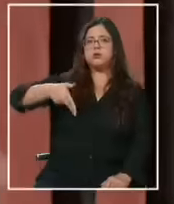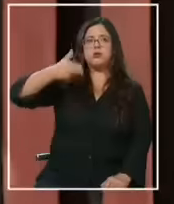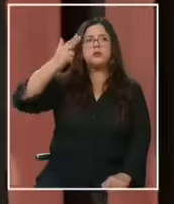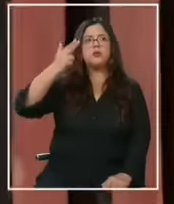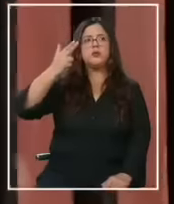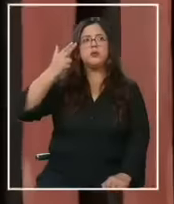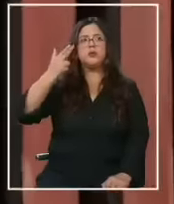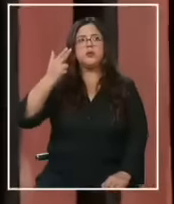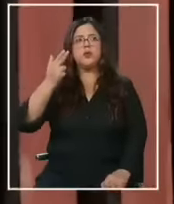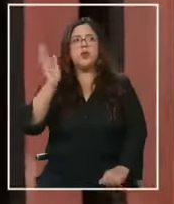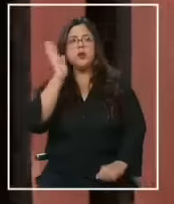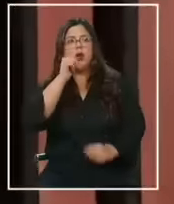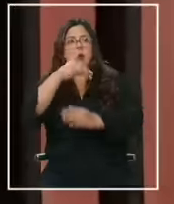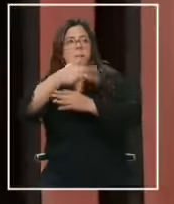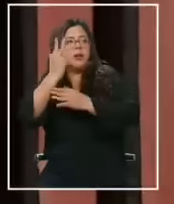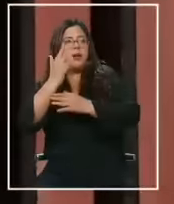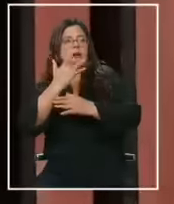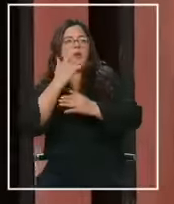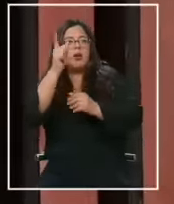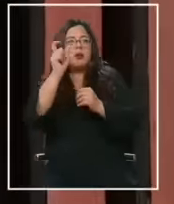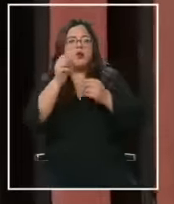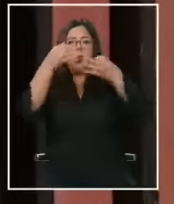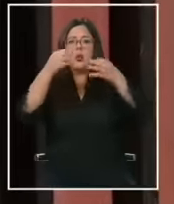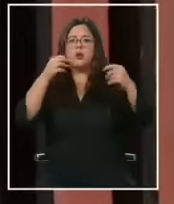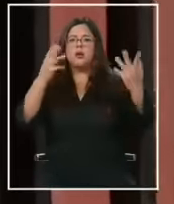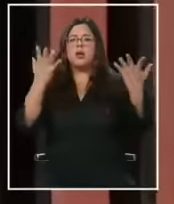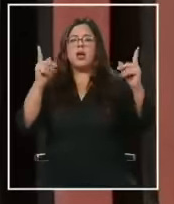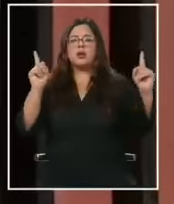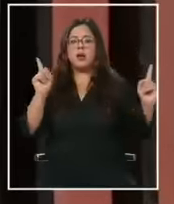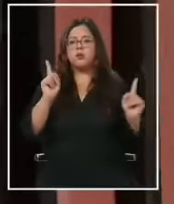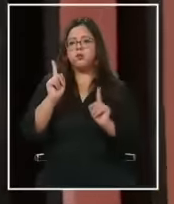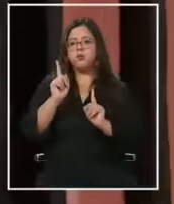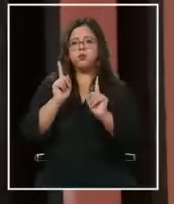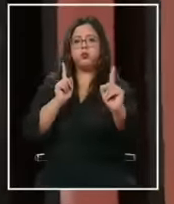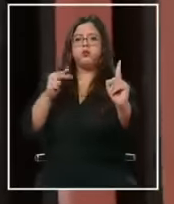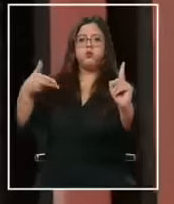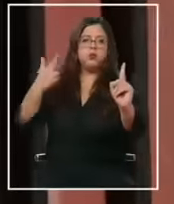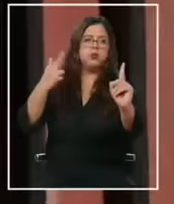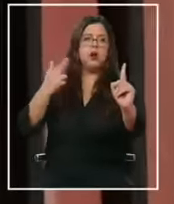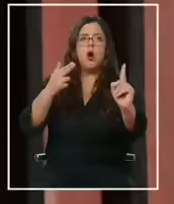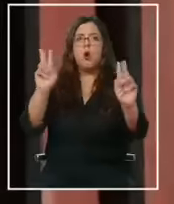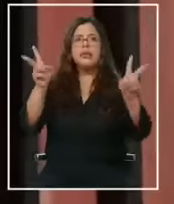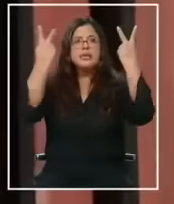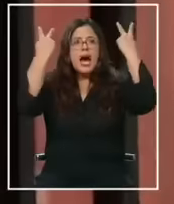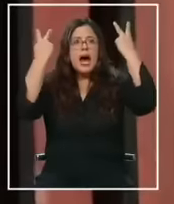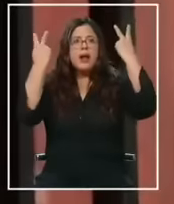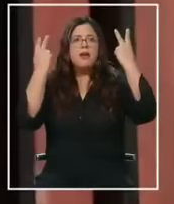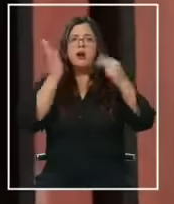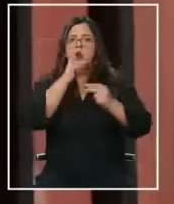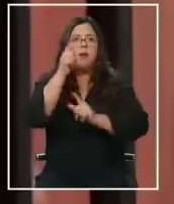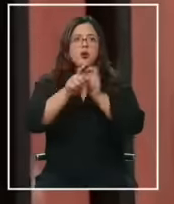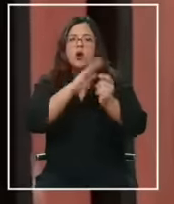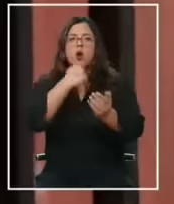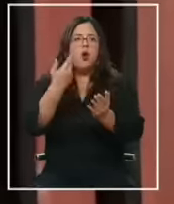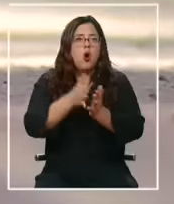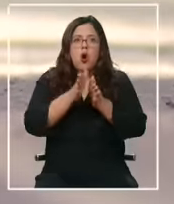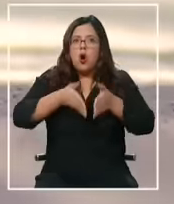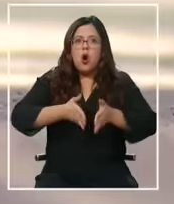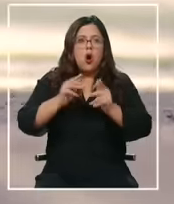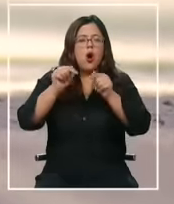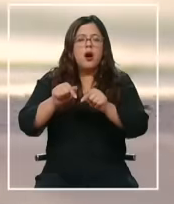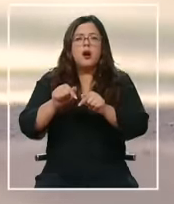menos mal que no le disparó al caballero, porque el caballero se cruzó. Demos de gracias a Dios que no hay fallecido en este